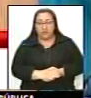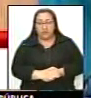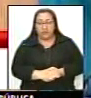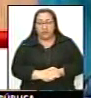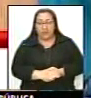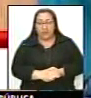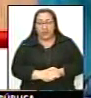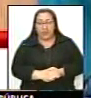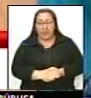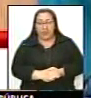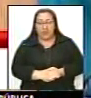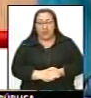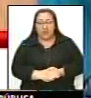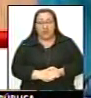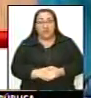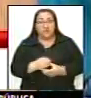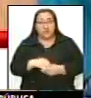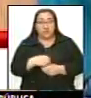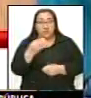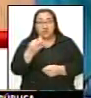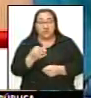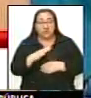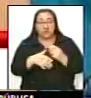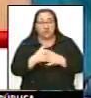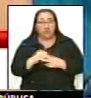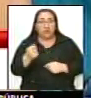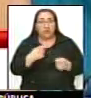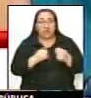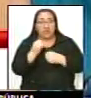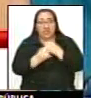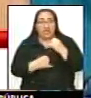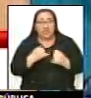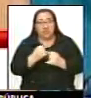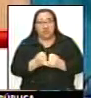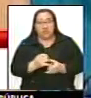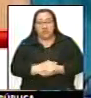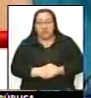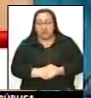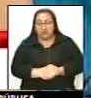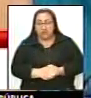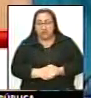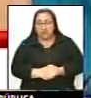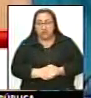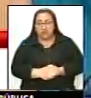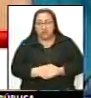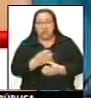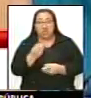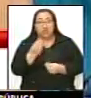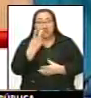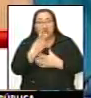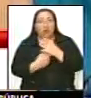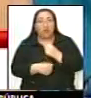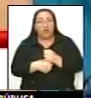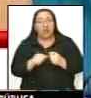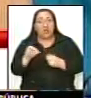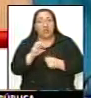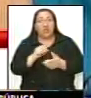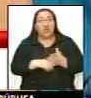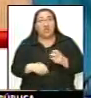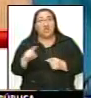Entonces, definitivamente, para los mercados internacionales hay mucha más confianza en el dólar que en el